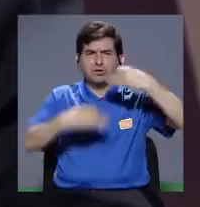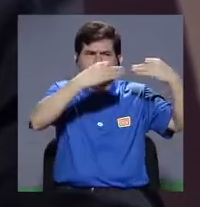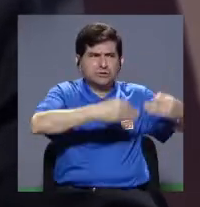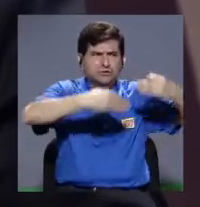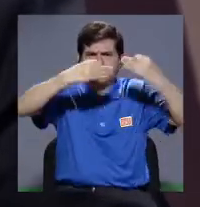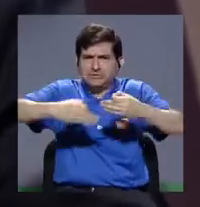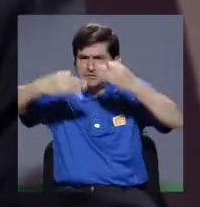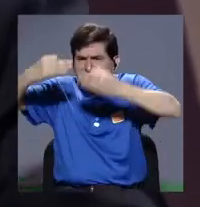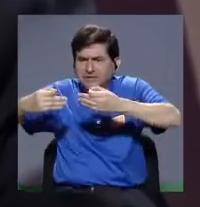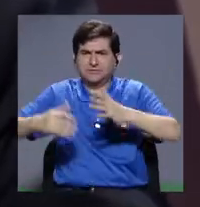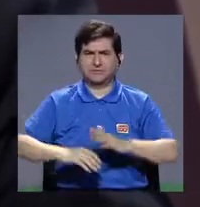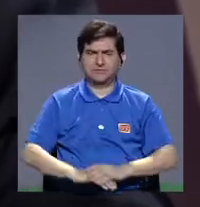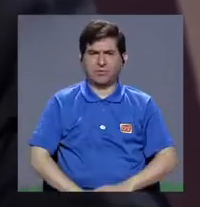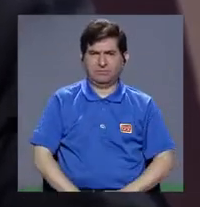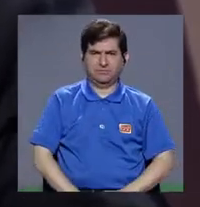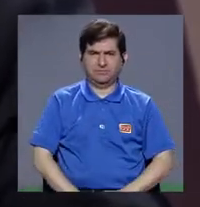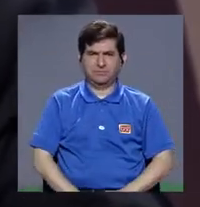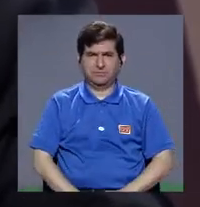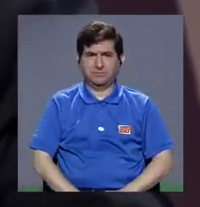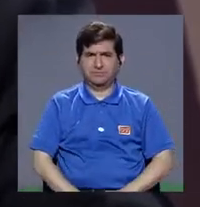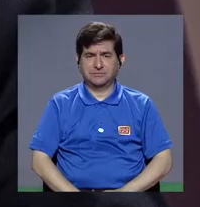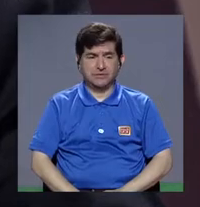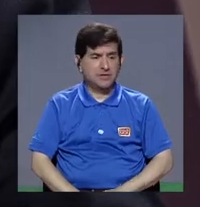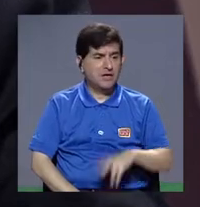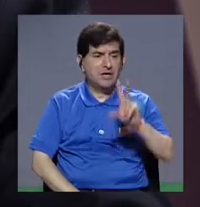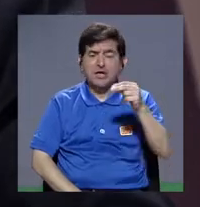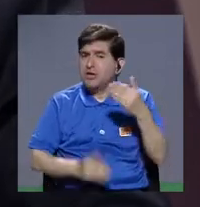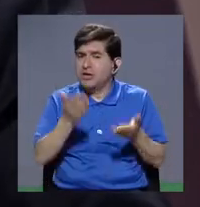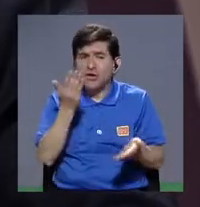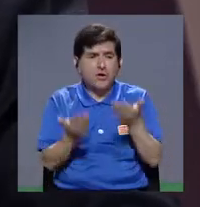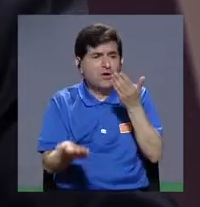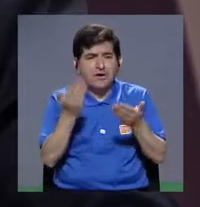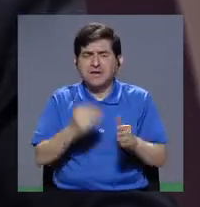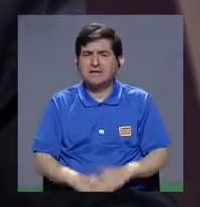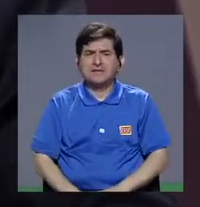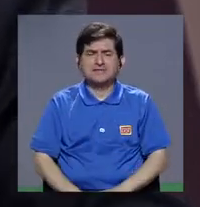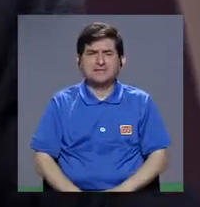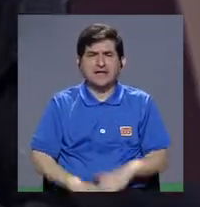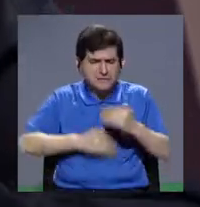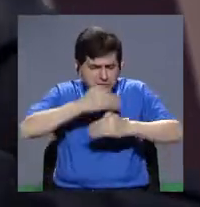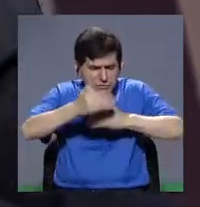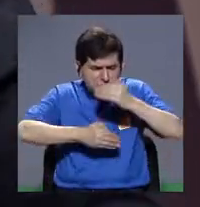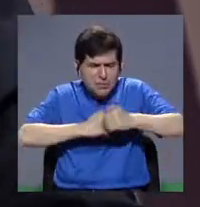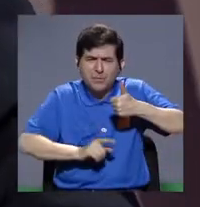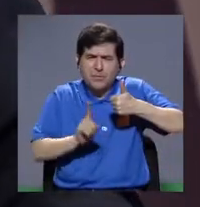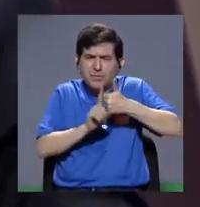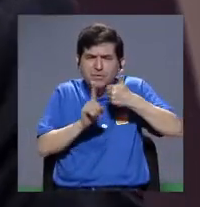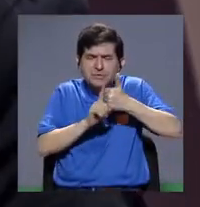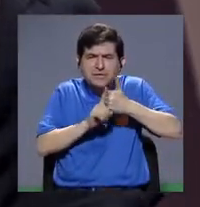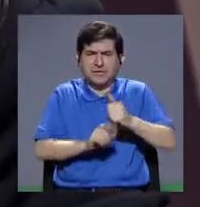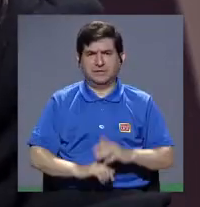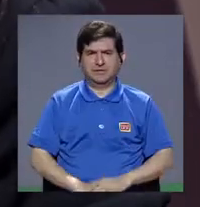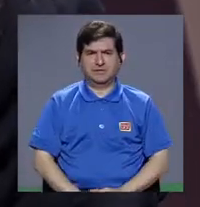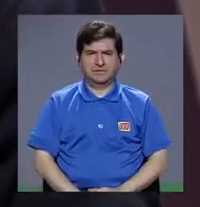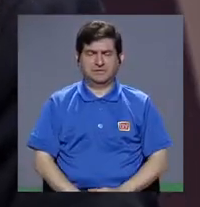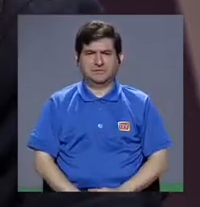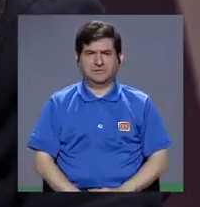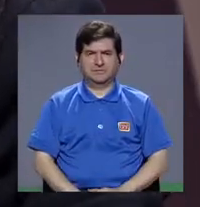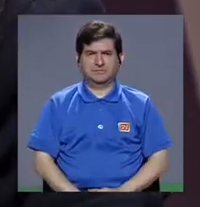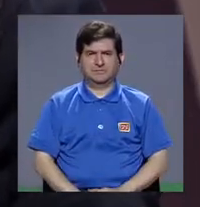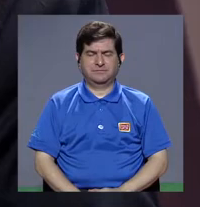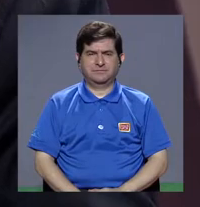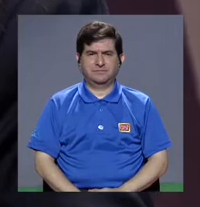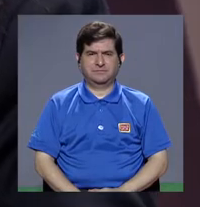tomando decisiones sí sí vamos a ver si en una digestión propia verdad